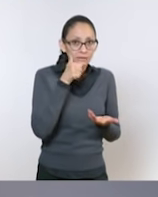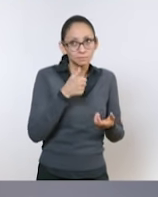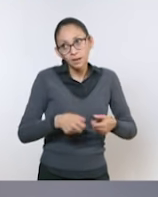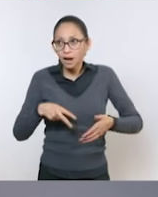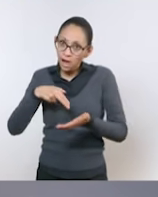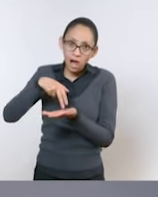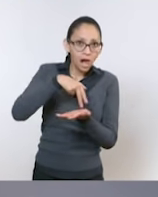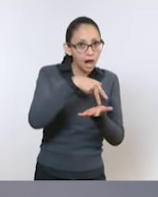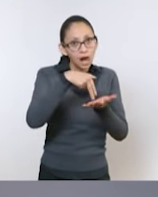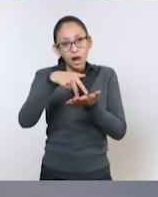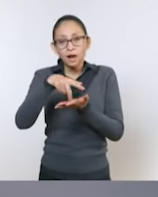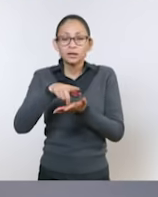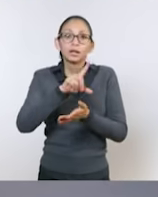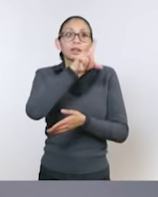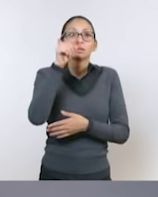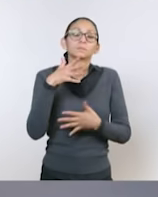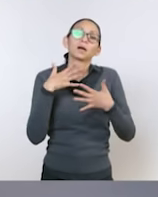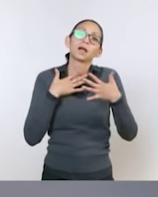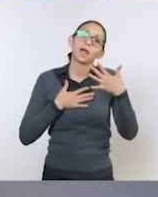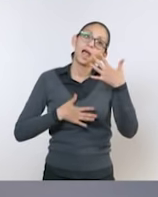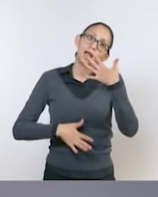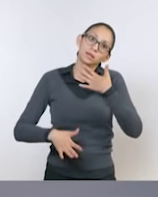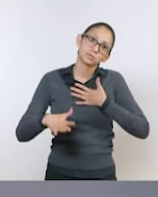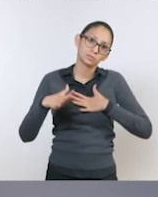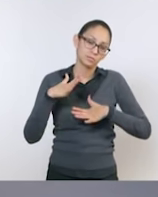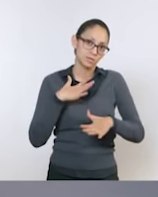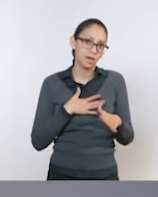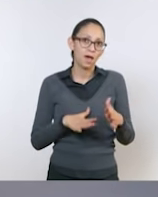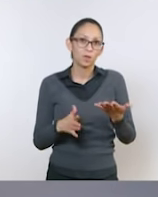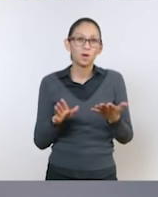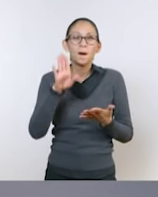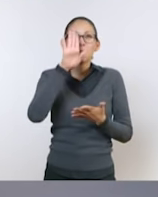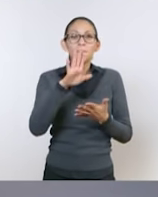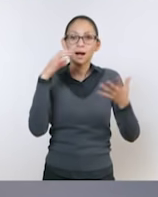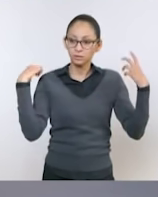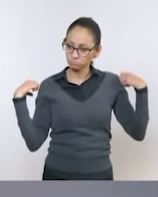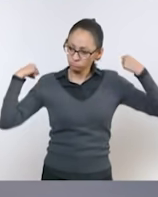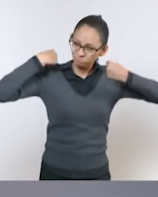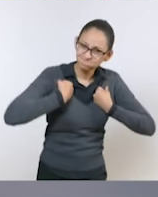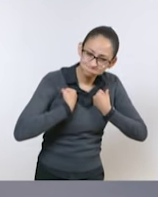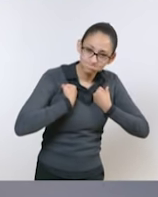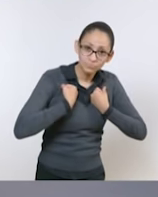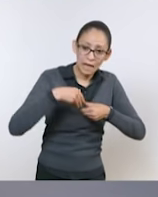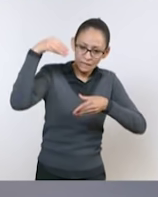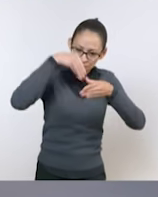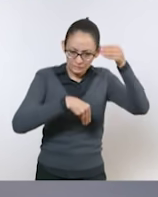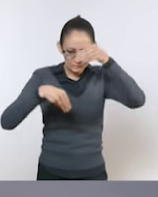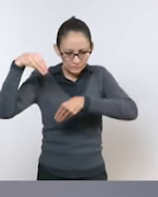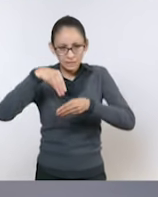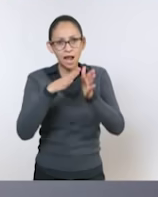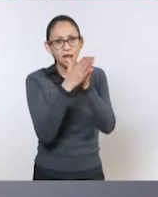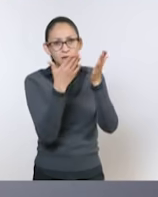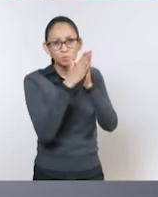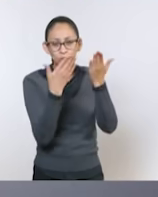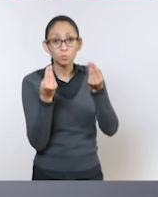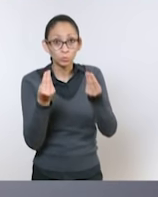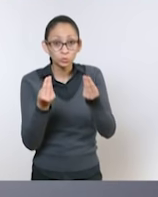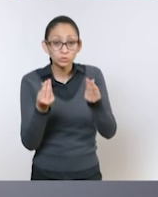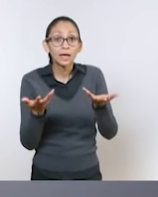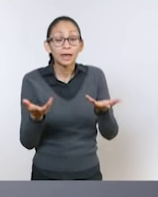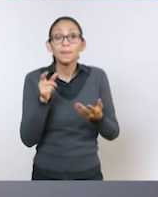que transportar y por eso nos cansamos, más como si trajéramos una mochila llena de